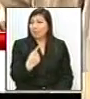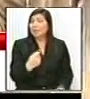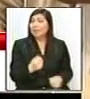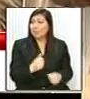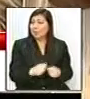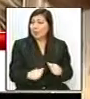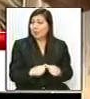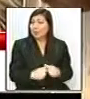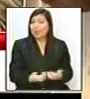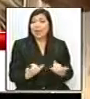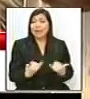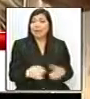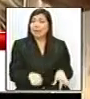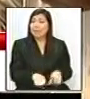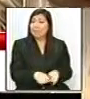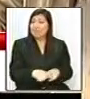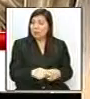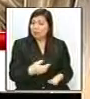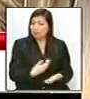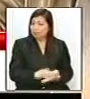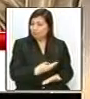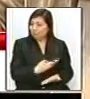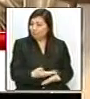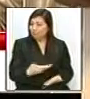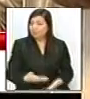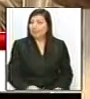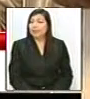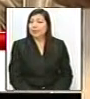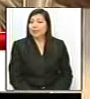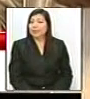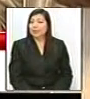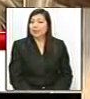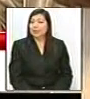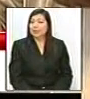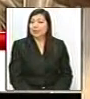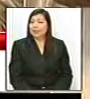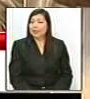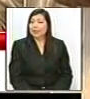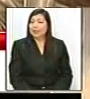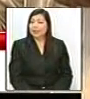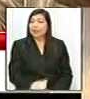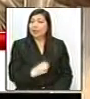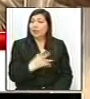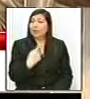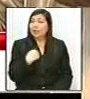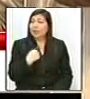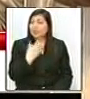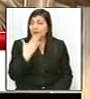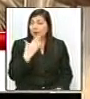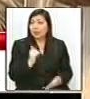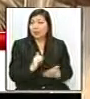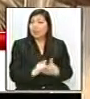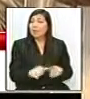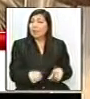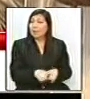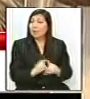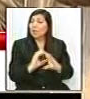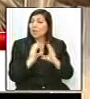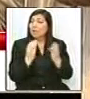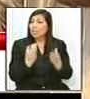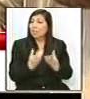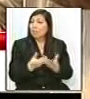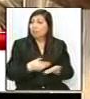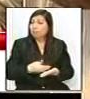cifras y aquí también se ha distribuido. Entonces, yo quiero saber eso y también este Congreso se